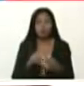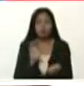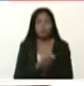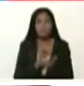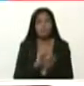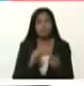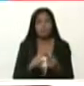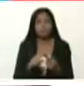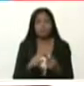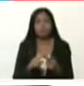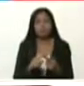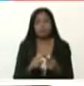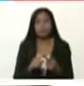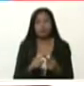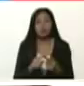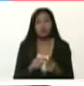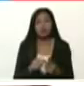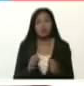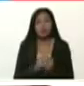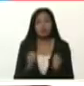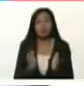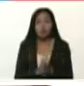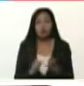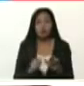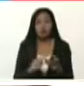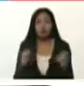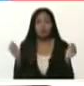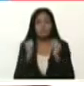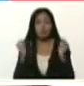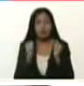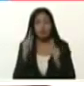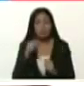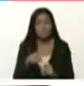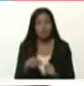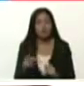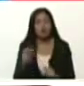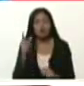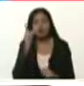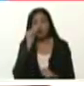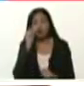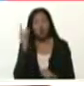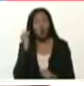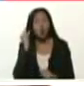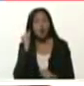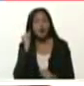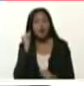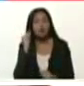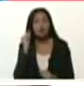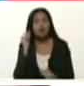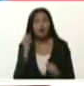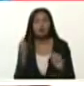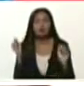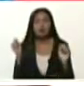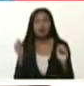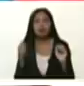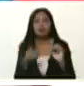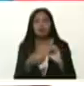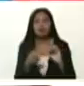gobernador de Anzoátegui, el gobernador de Mérida y la gobernadora del Táchira. Con ellos hubo un primer